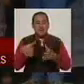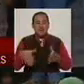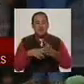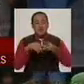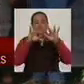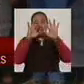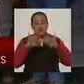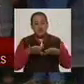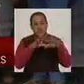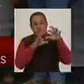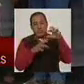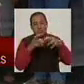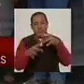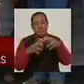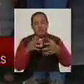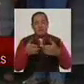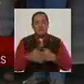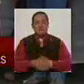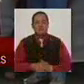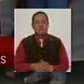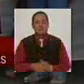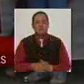o no, desde Bagua.